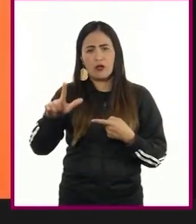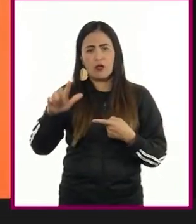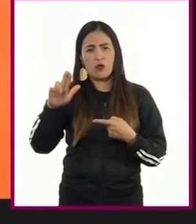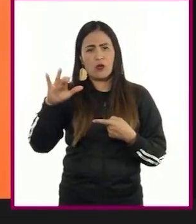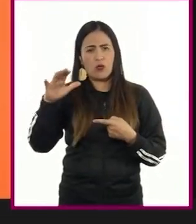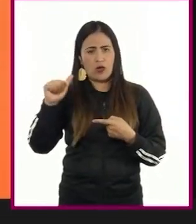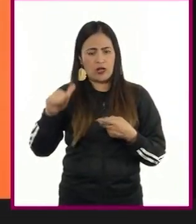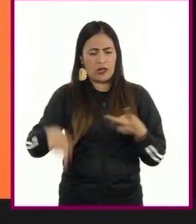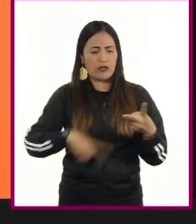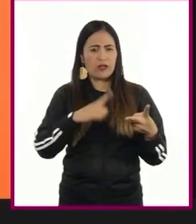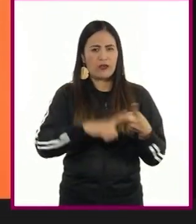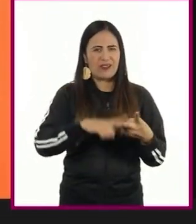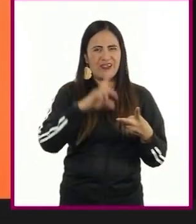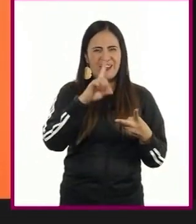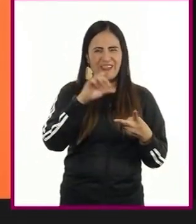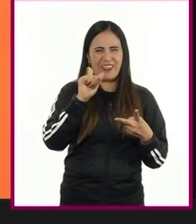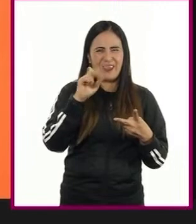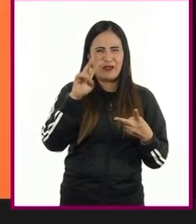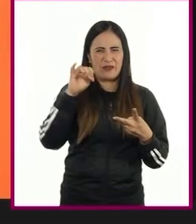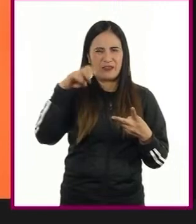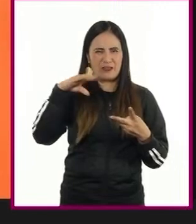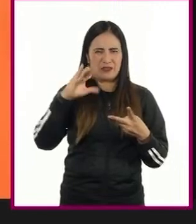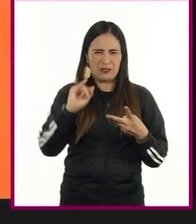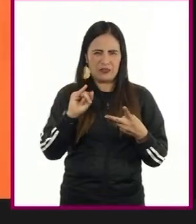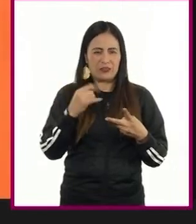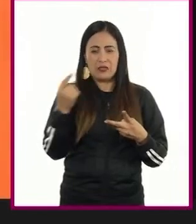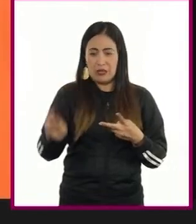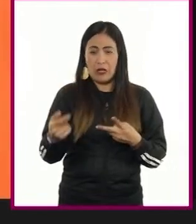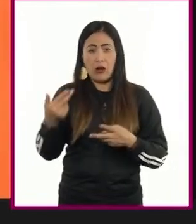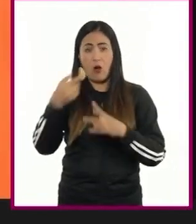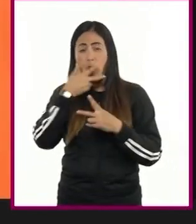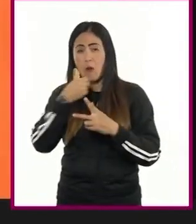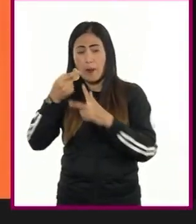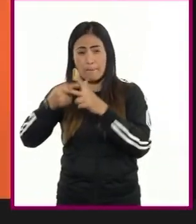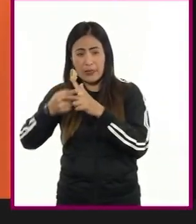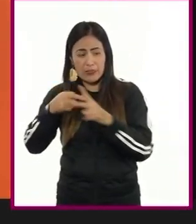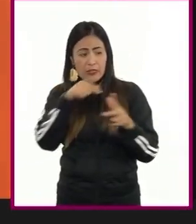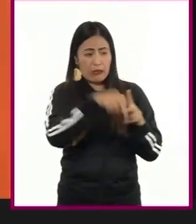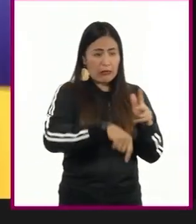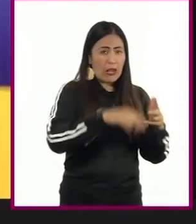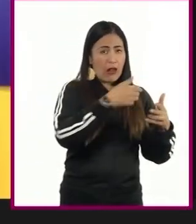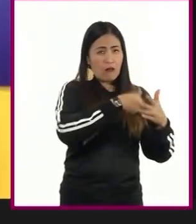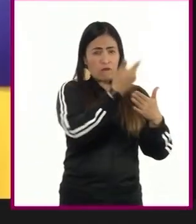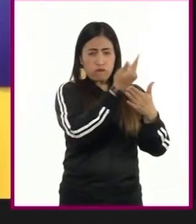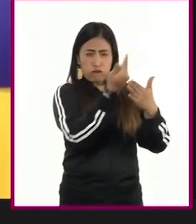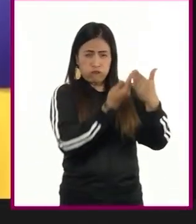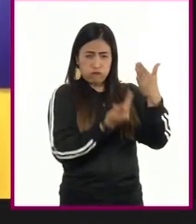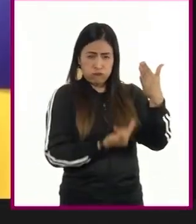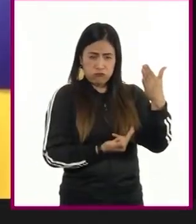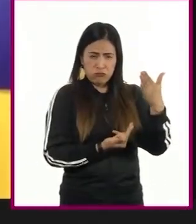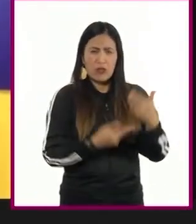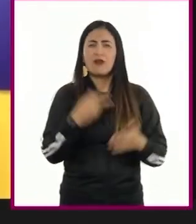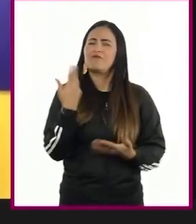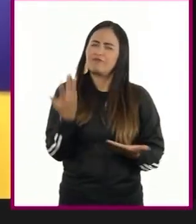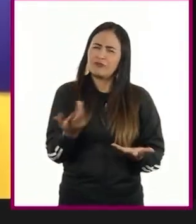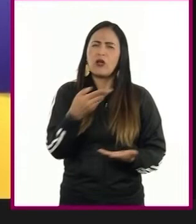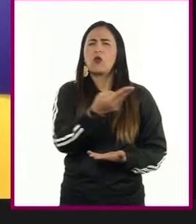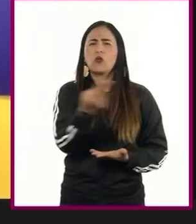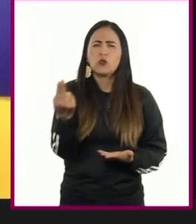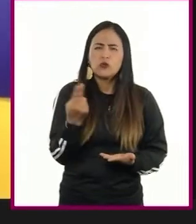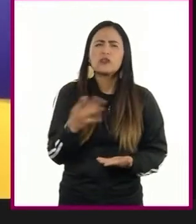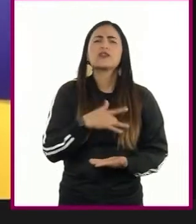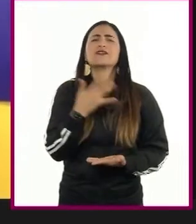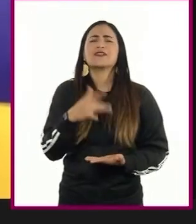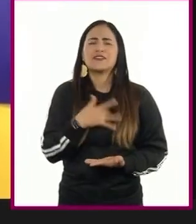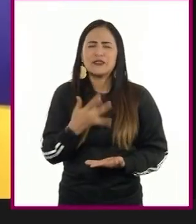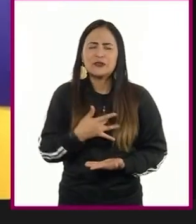el gran artista Leonardo da Vinci, un matemático y un artista contemporáneos. En casa, ¿qué les parece lo que nos cuenta